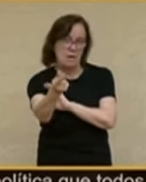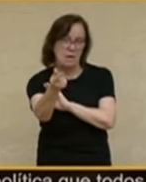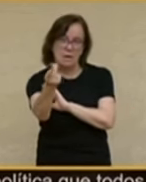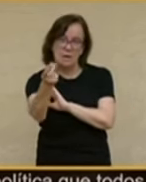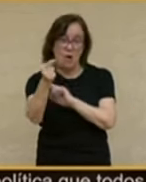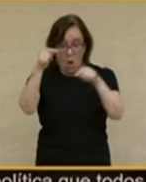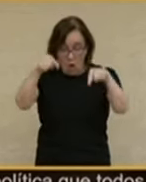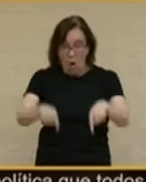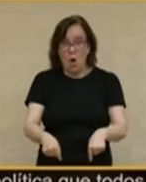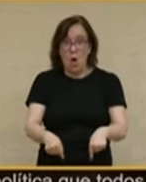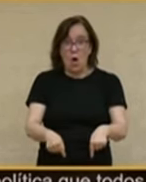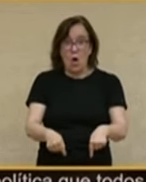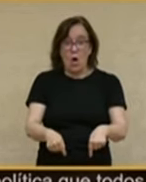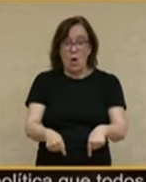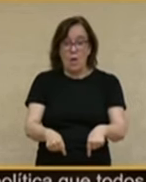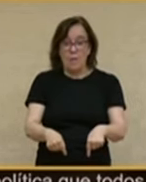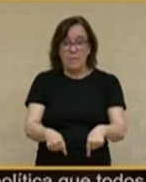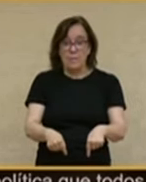Hoy